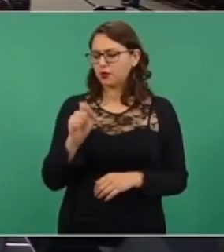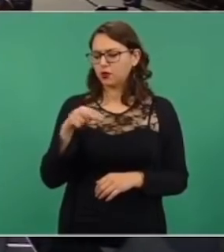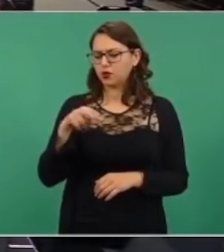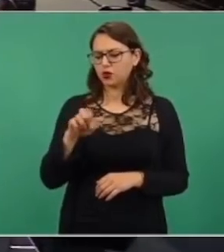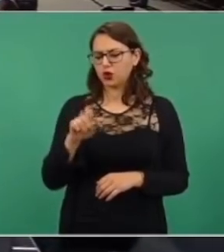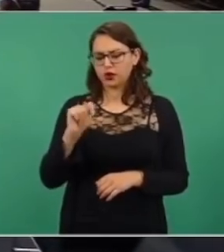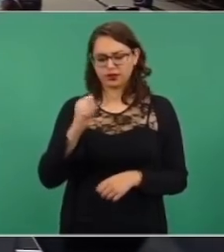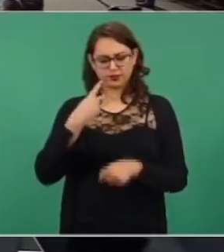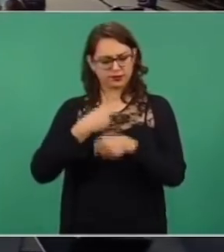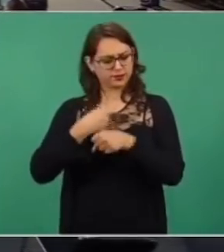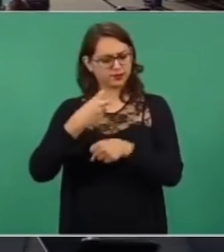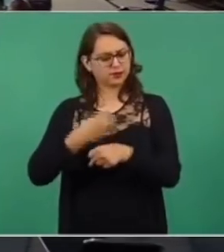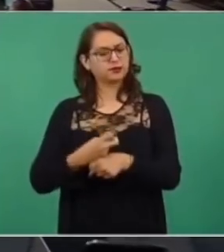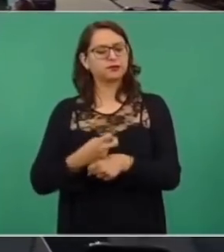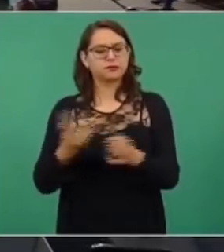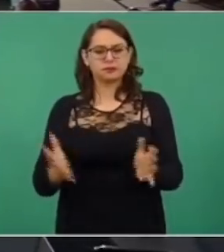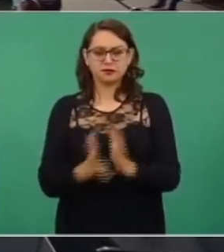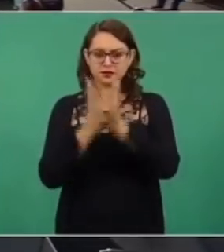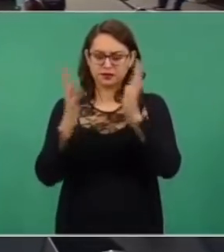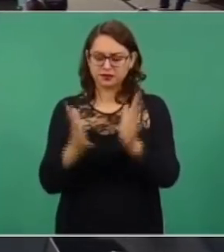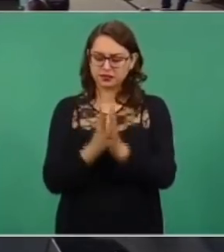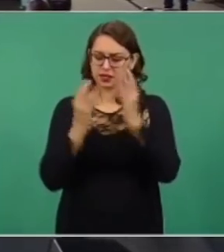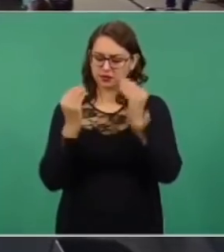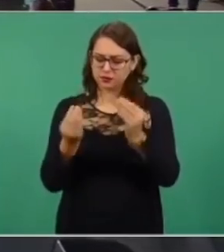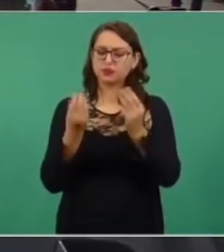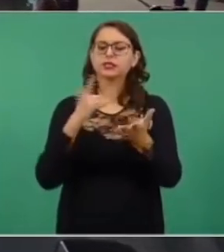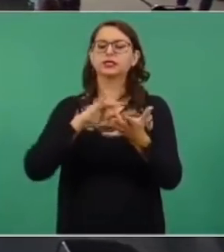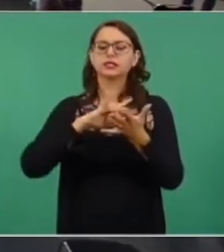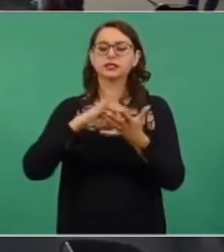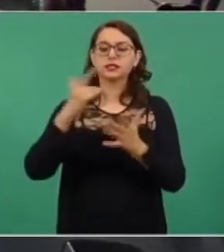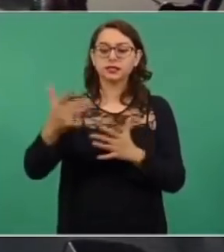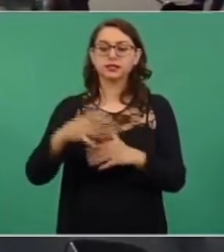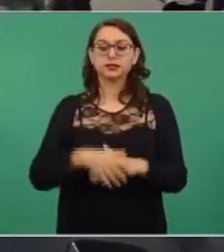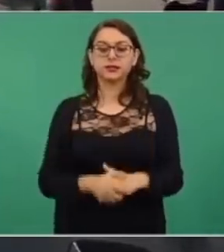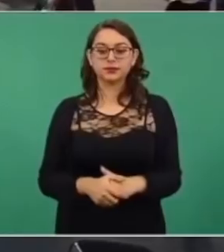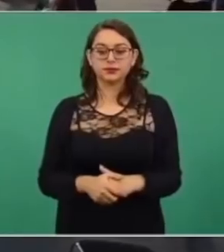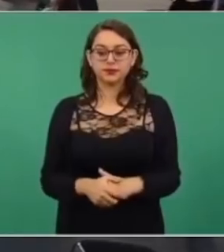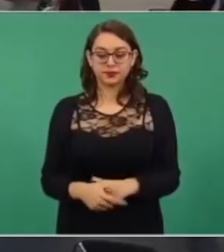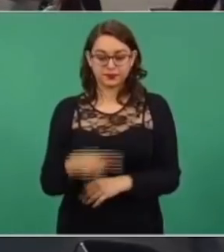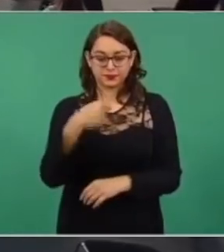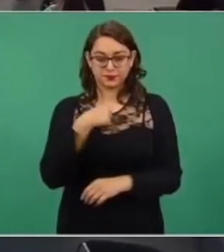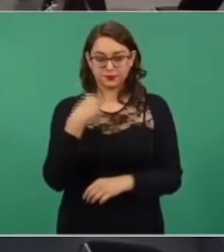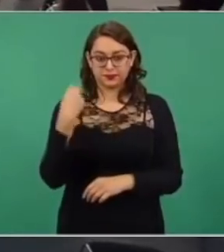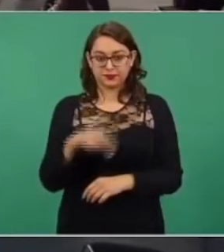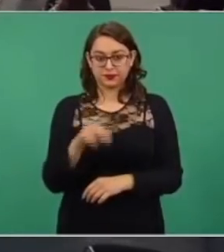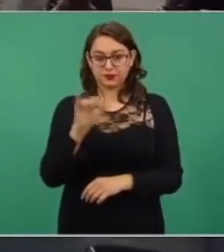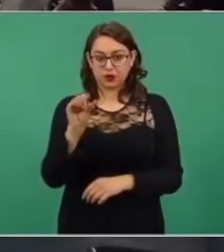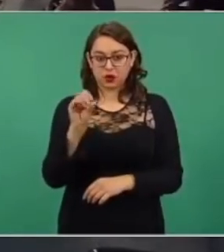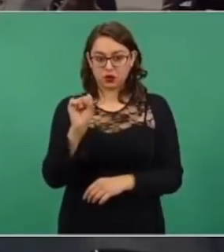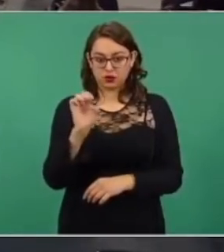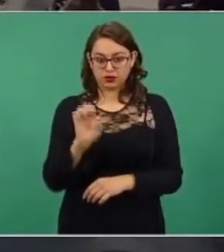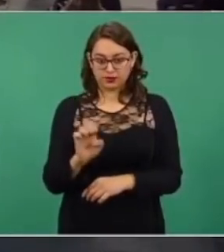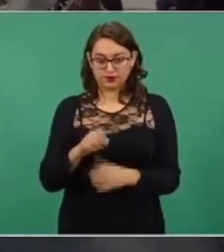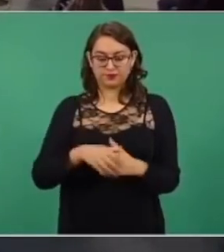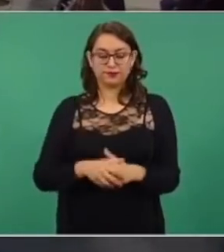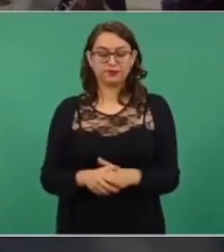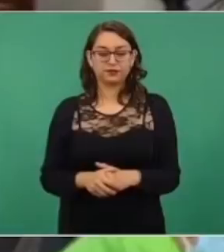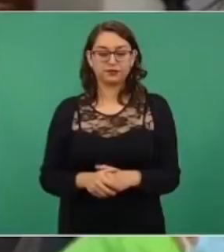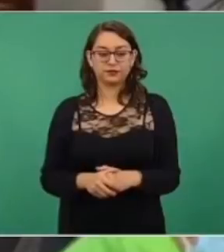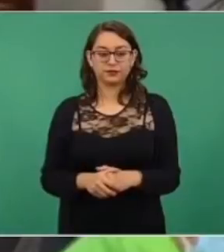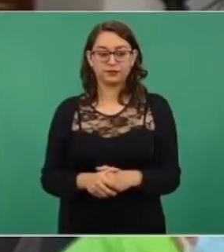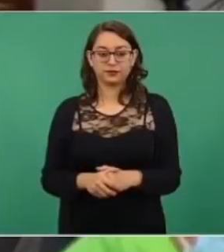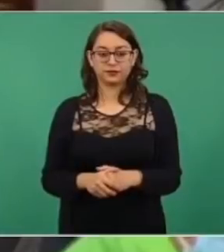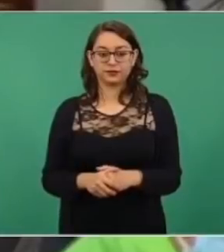José Sobrevilla, corresponsal también de Noreste Diario Poza Rica. Y a